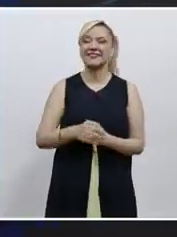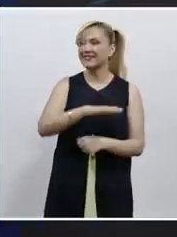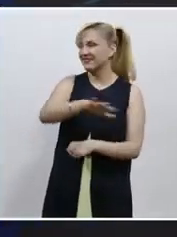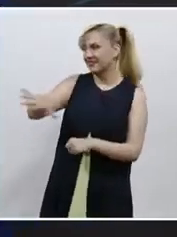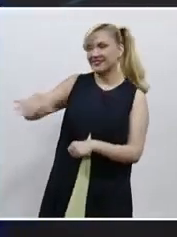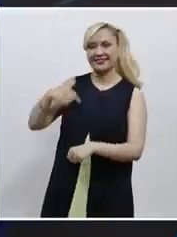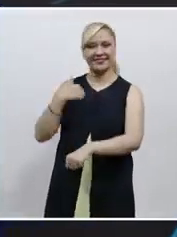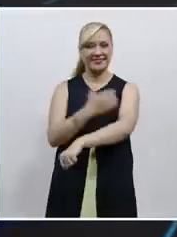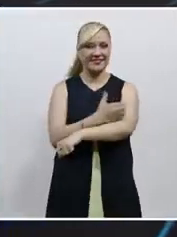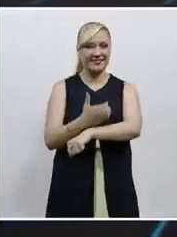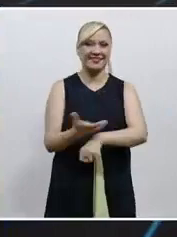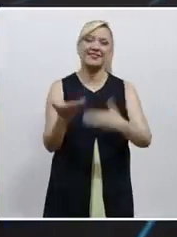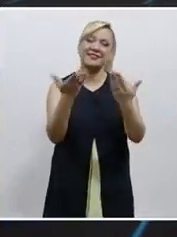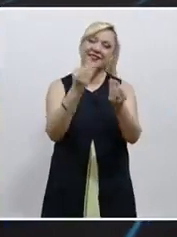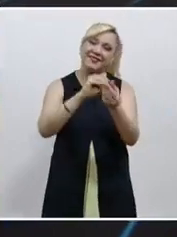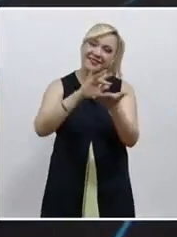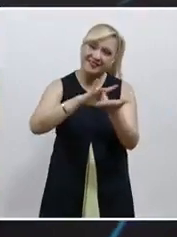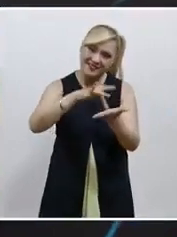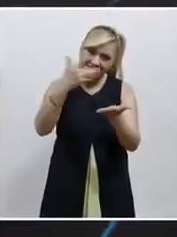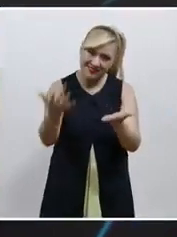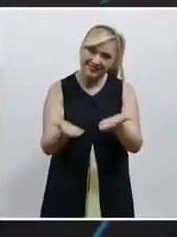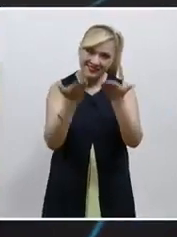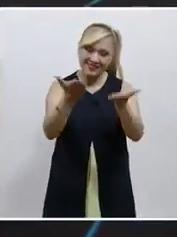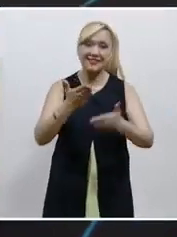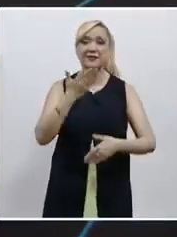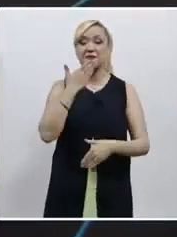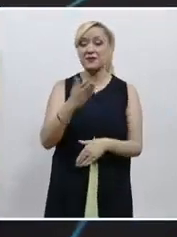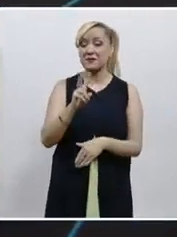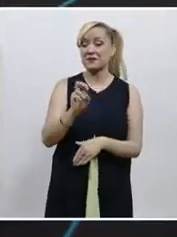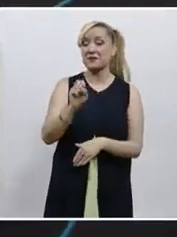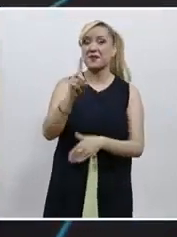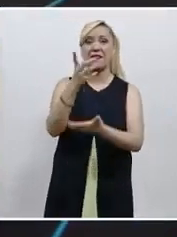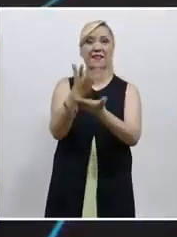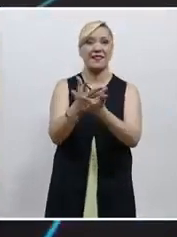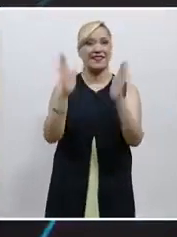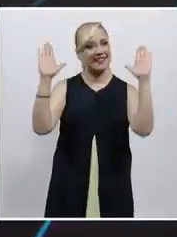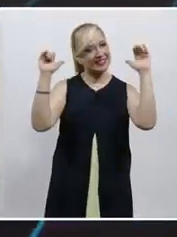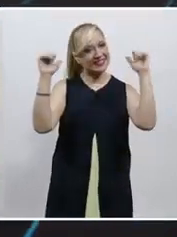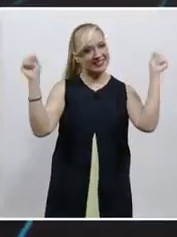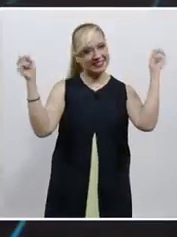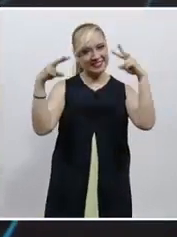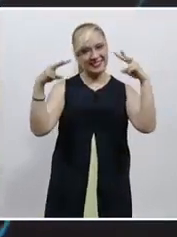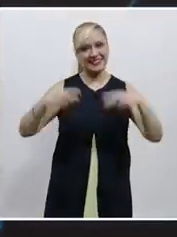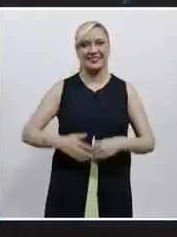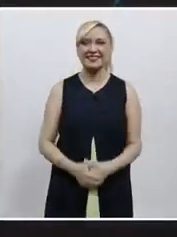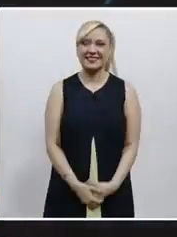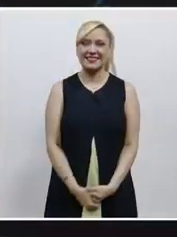este equipo que hace posible este espacio, le deseamos que tenga un excelente fin de semana. Hasta pronto.